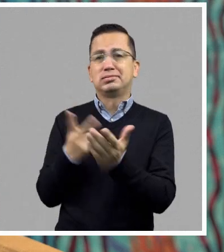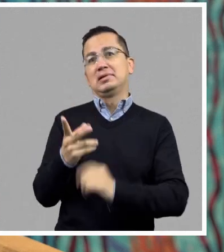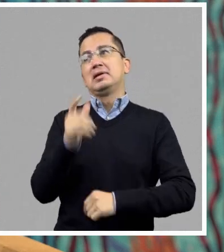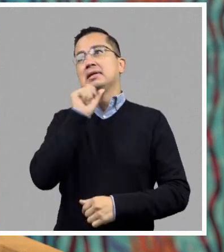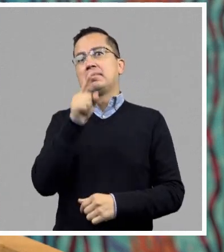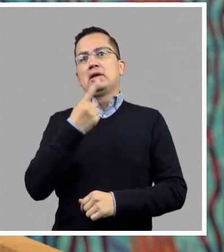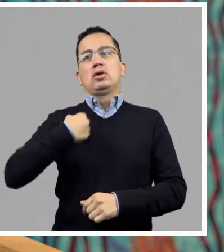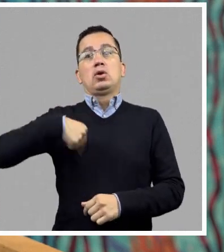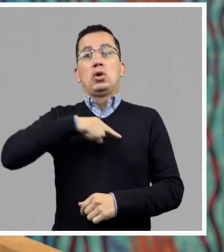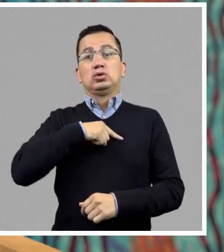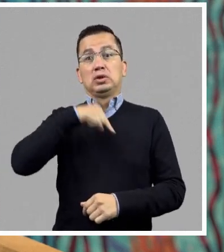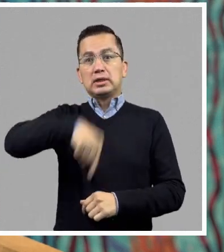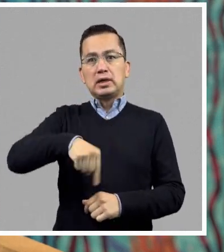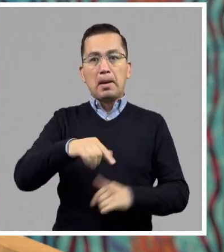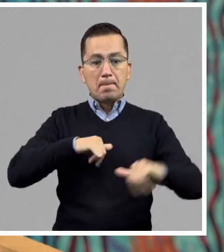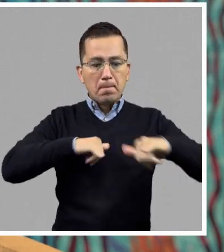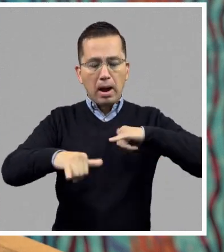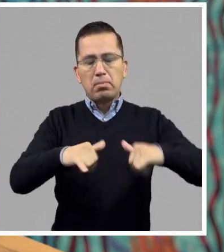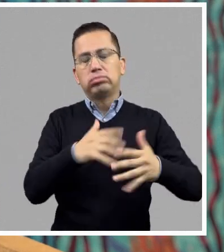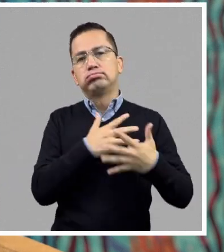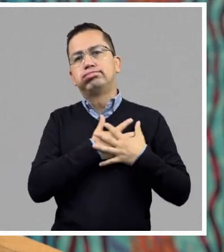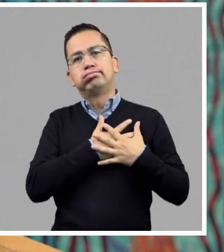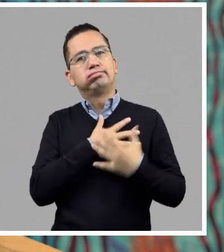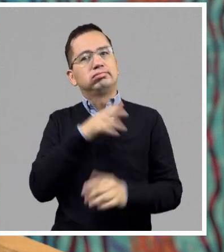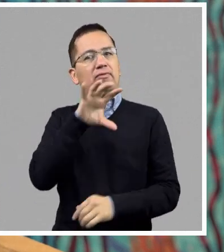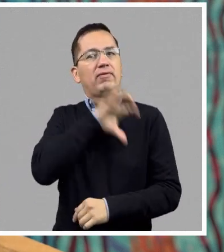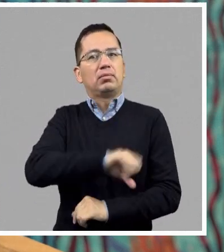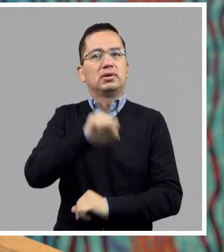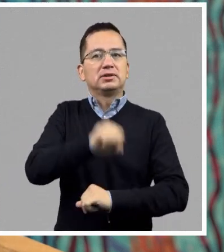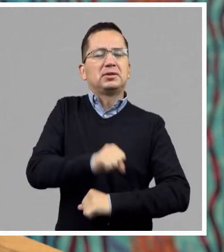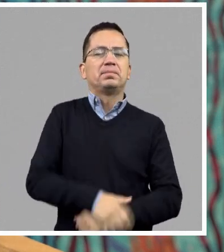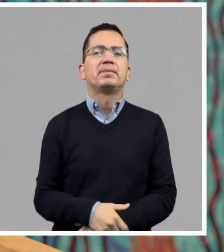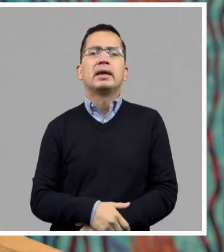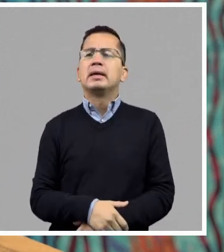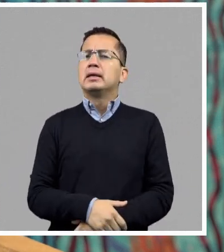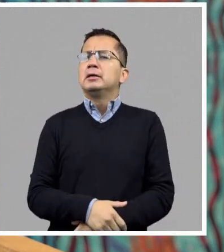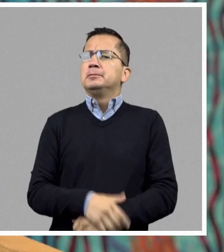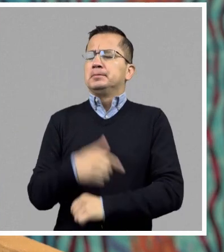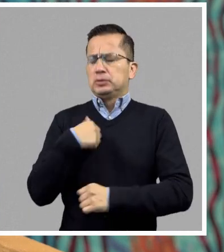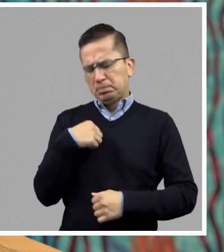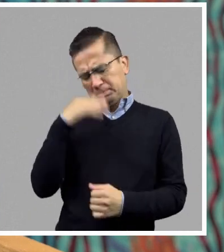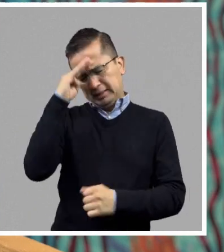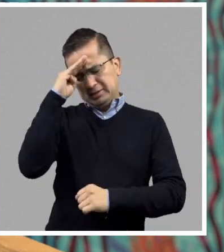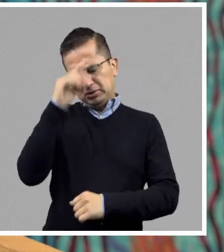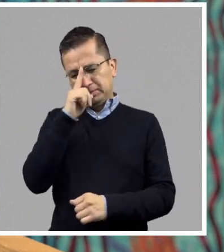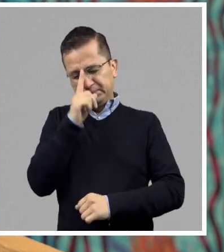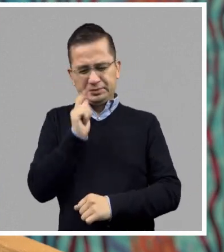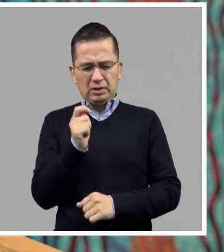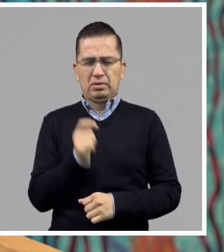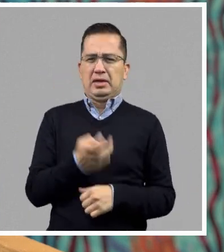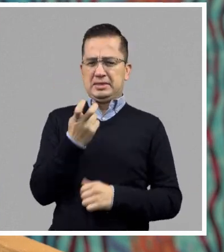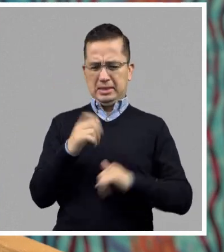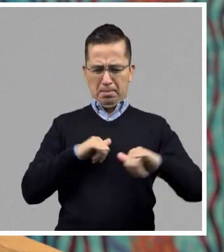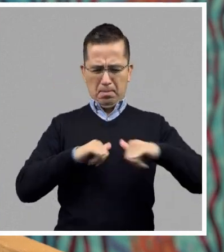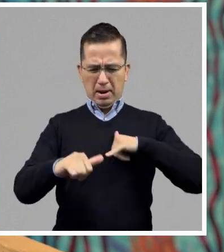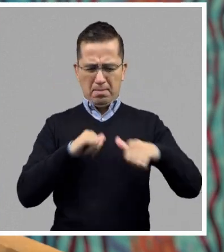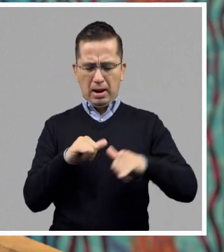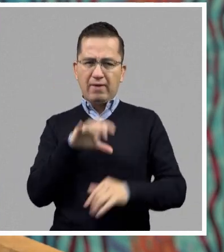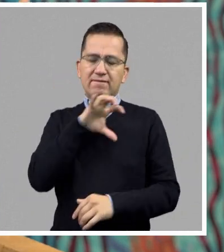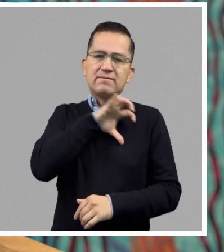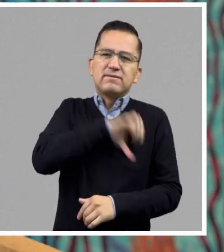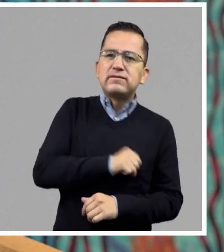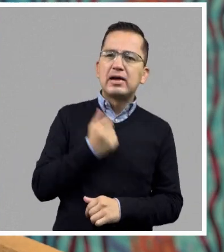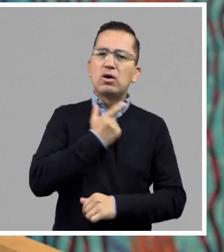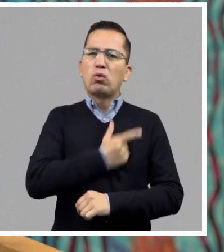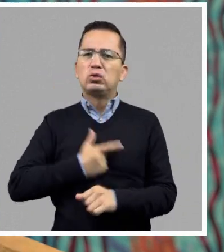gran fascinación por los mapas y me parece curioso Fíjate que estuve pensando de dónde puede venir esta fascinación de las coordenadas como